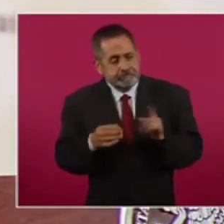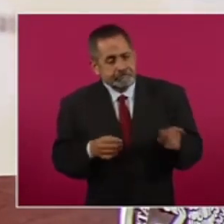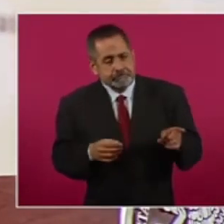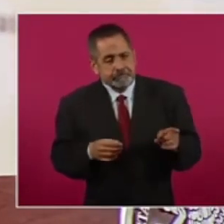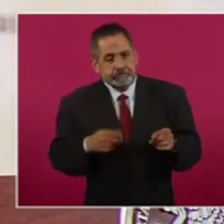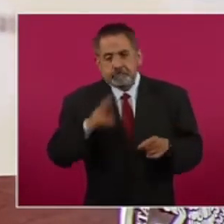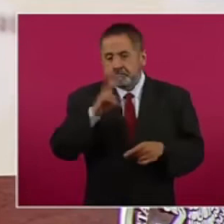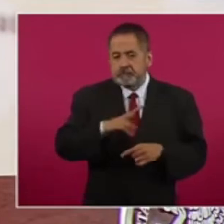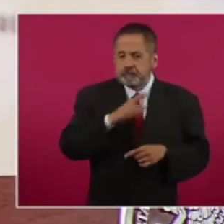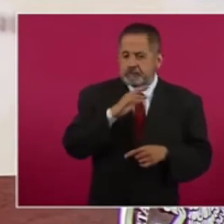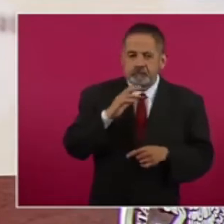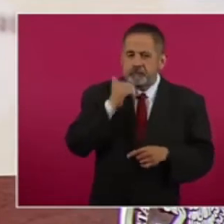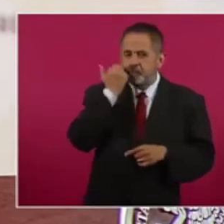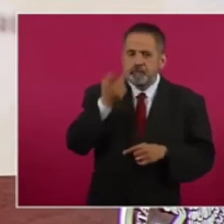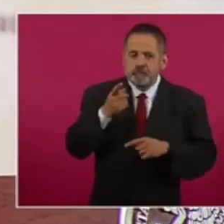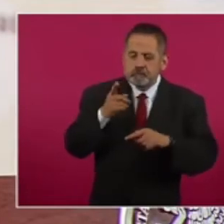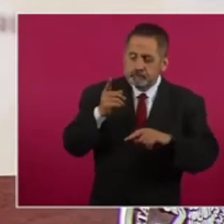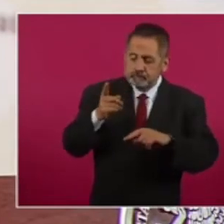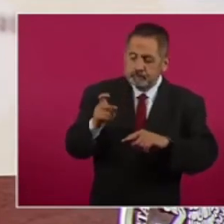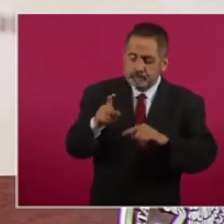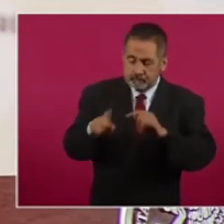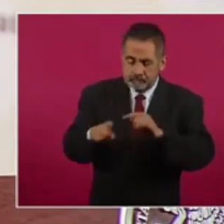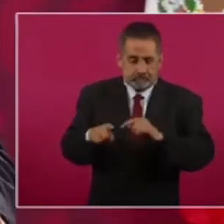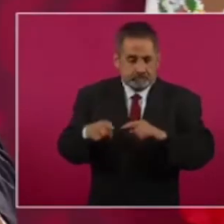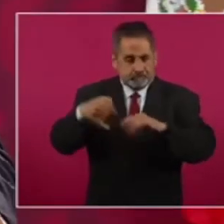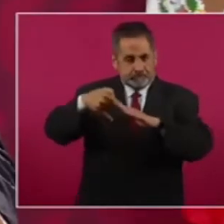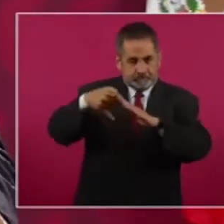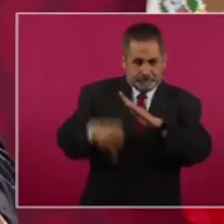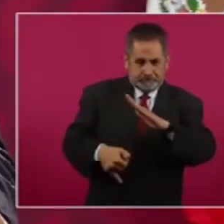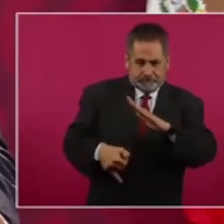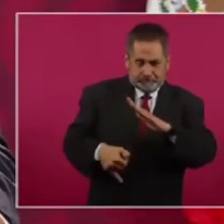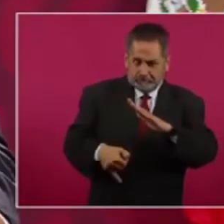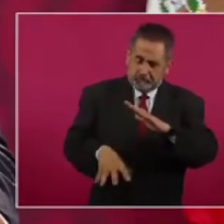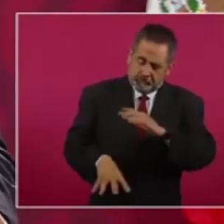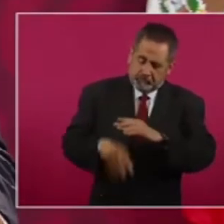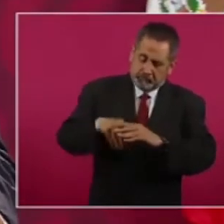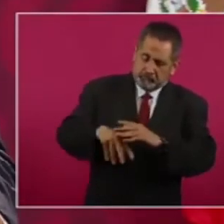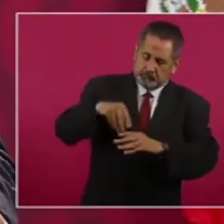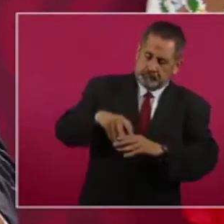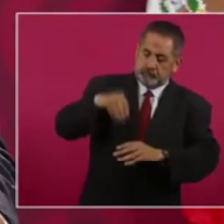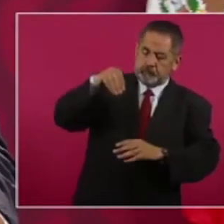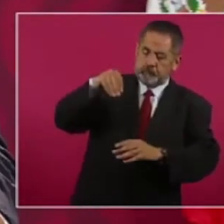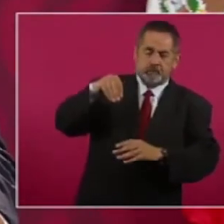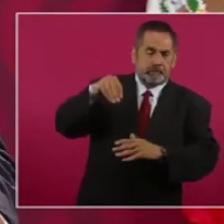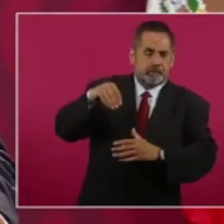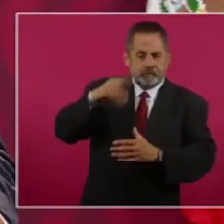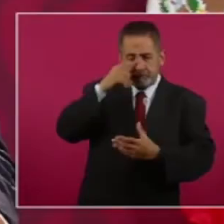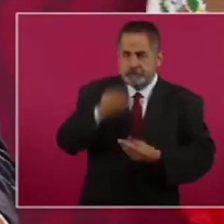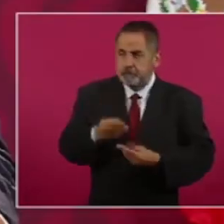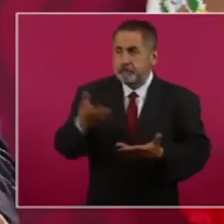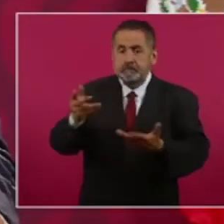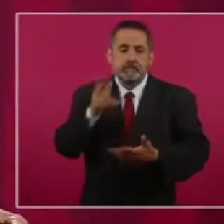sacar el petróleo de aguas profundas, porque supuestamente el tesoro estaba en aguas profundas.